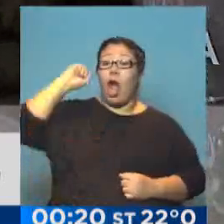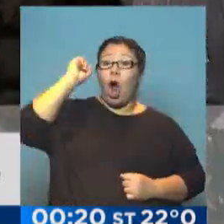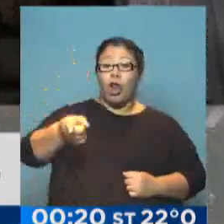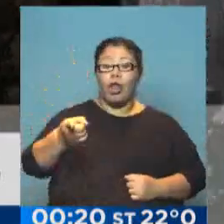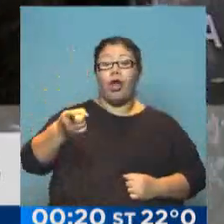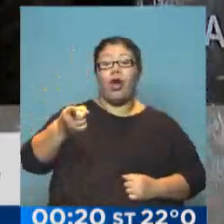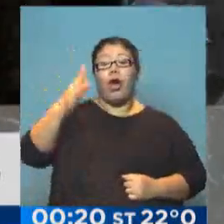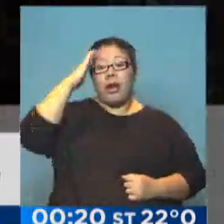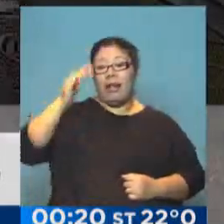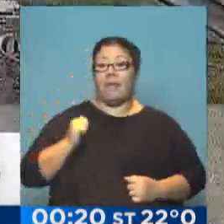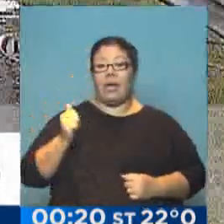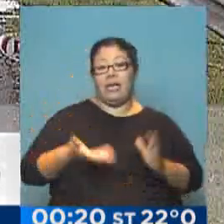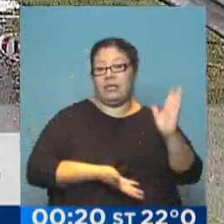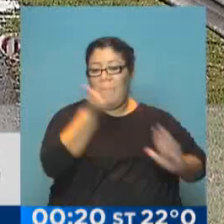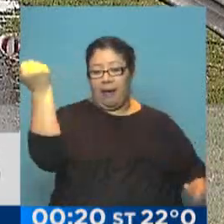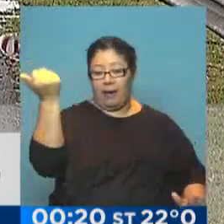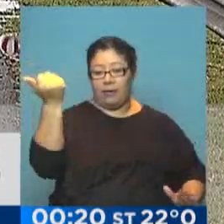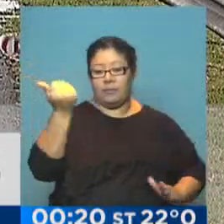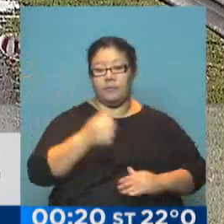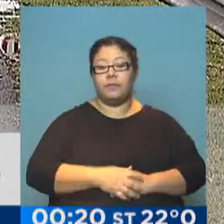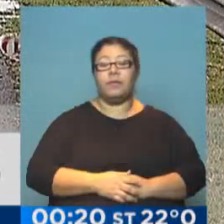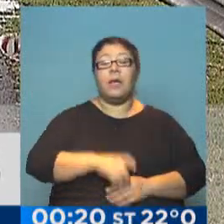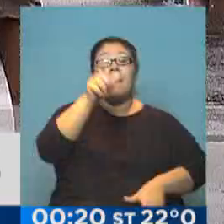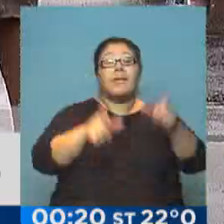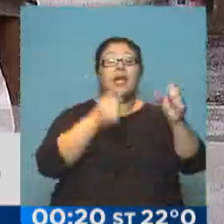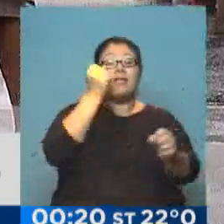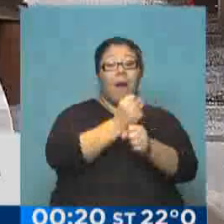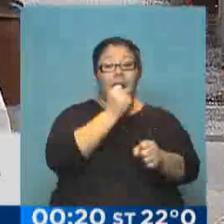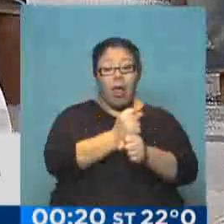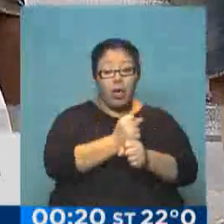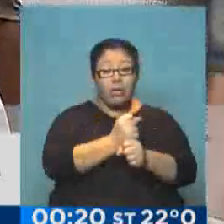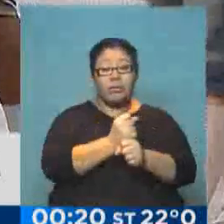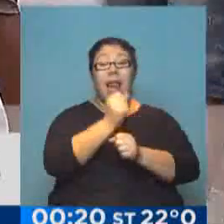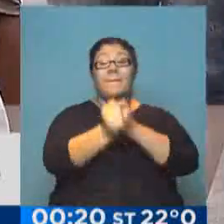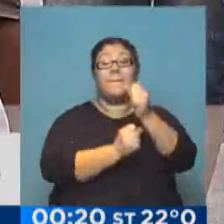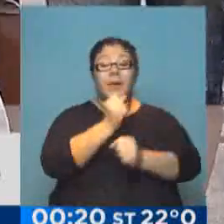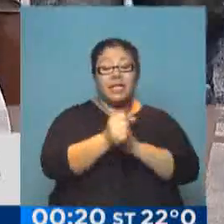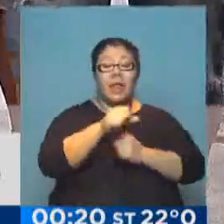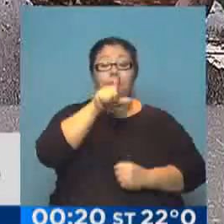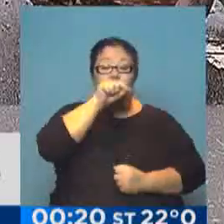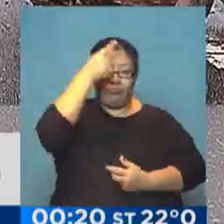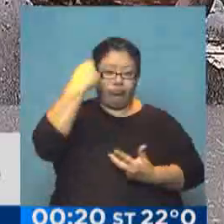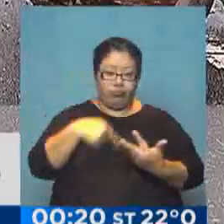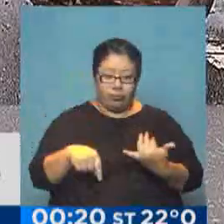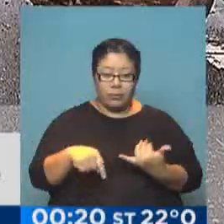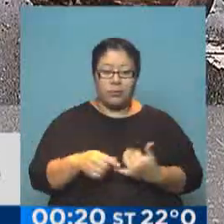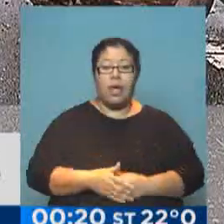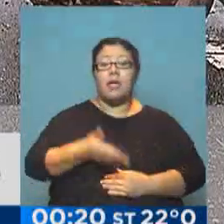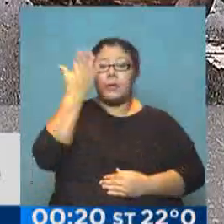va, lo sacamos. Los trabajadores de la empresa avícola realizan desde hace varios días una